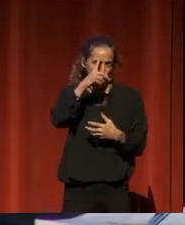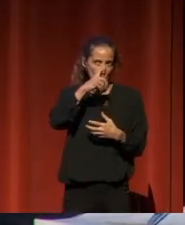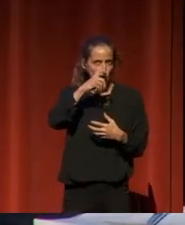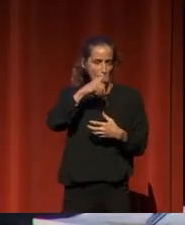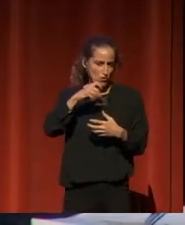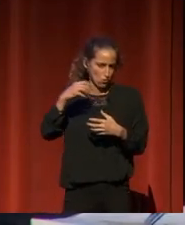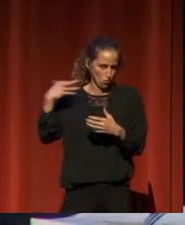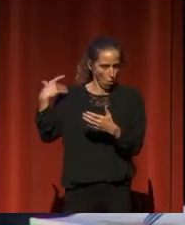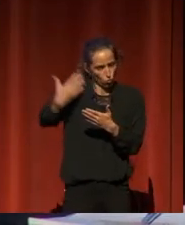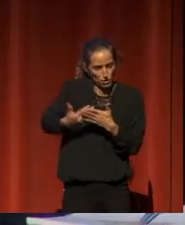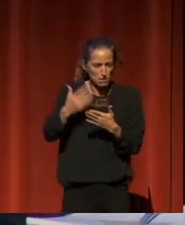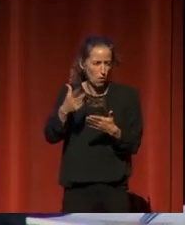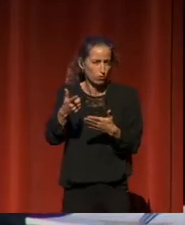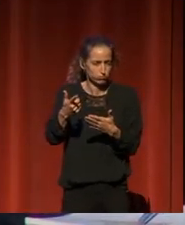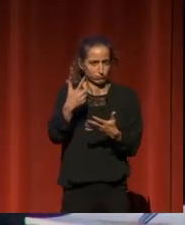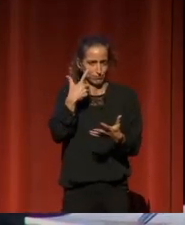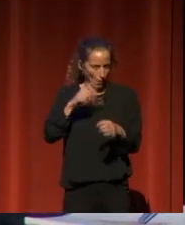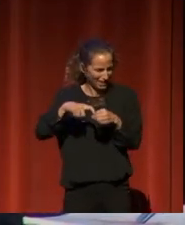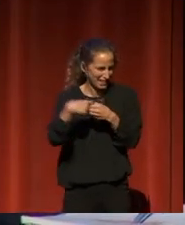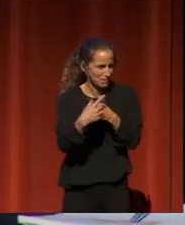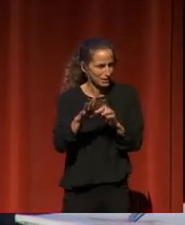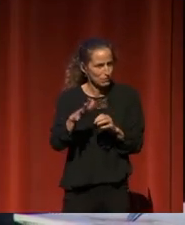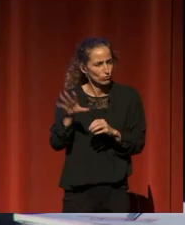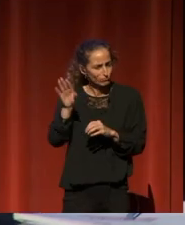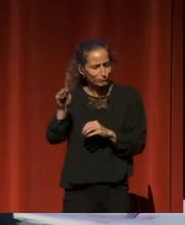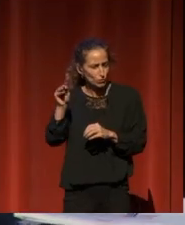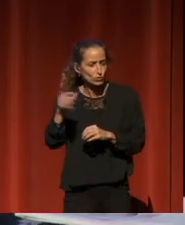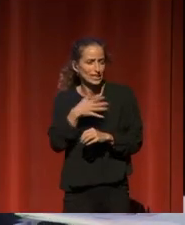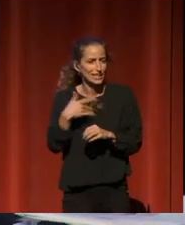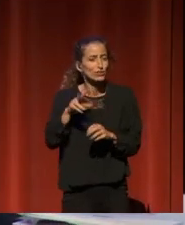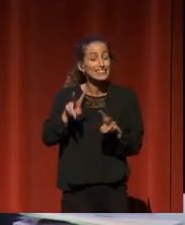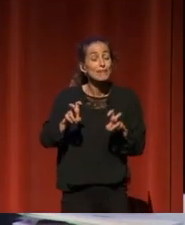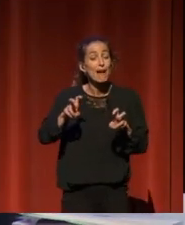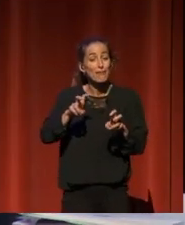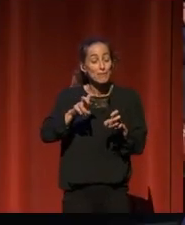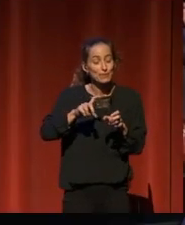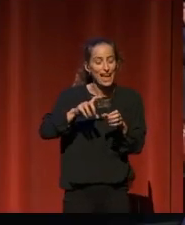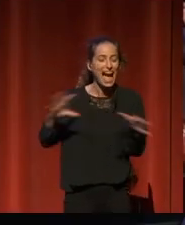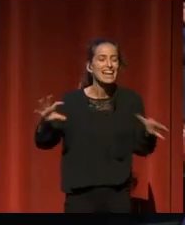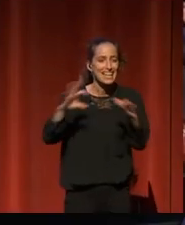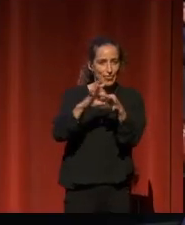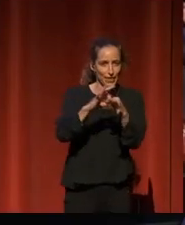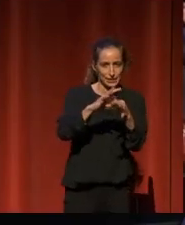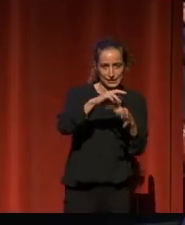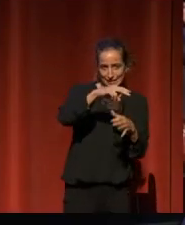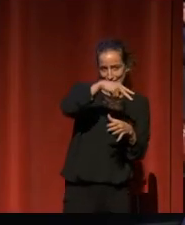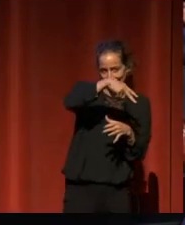of news How the Alliance that you mentioned between nap